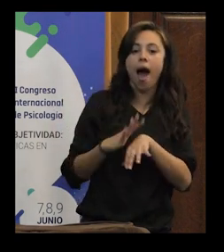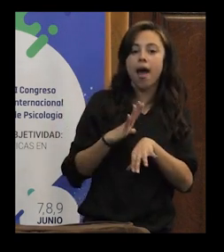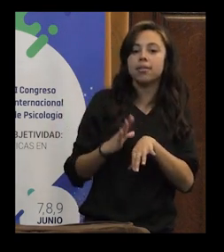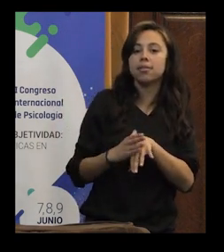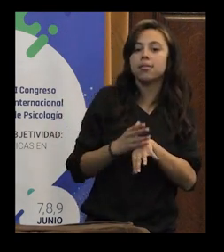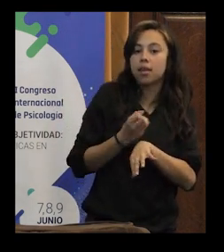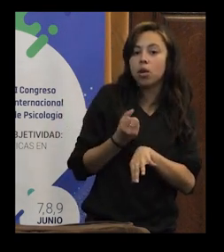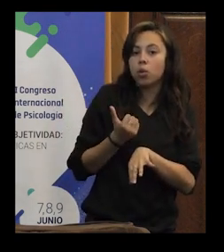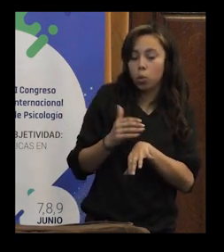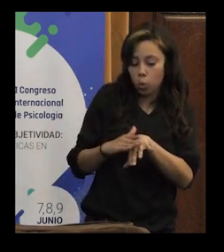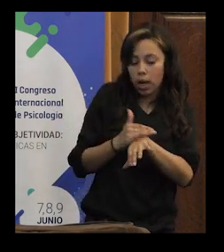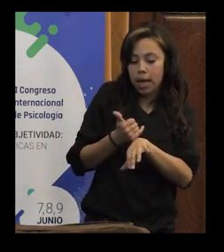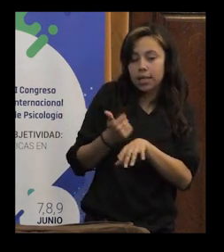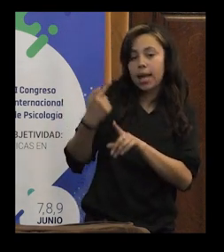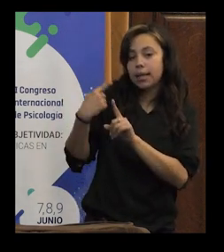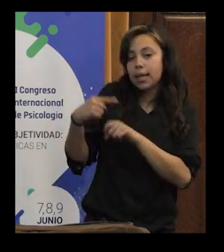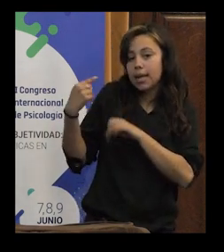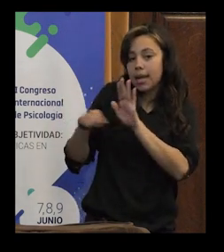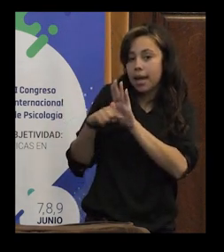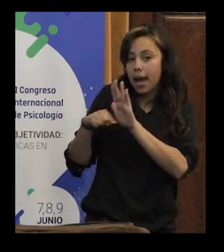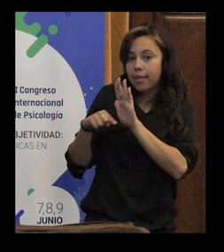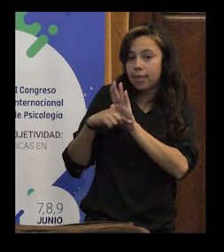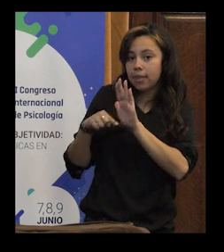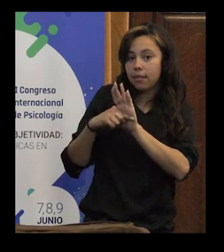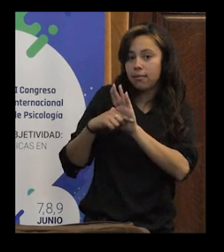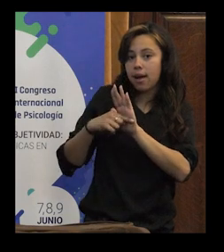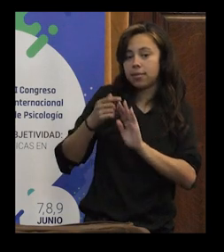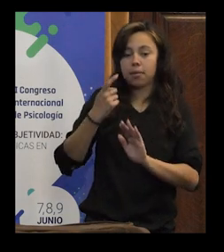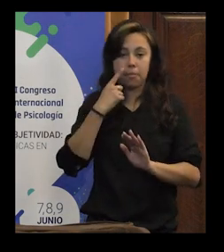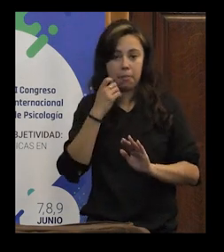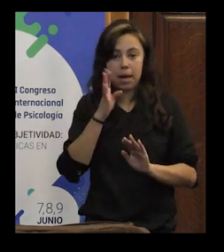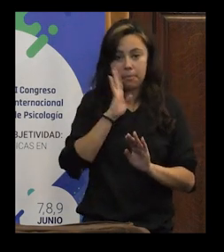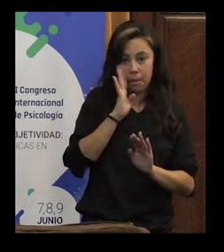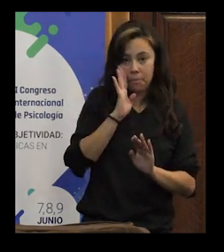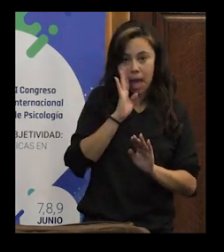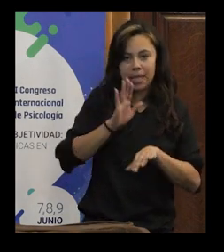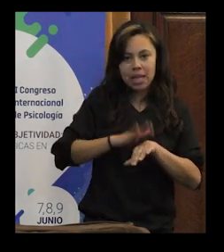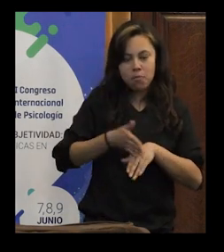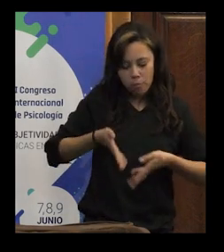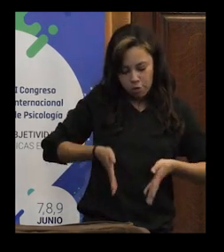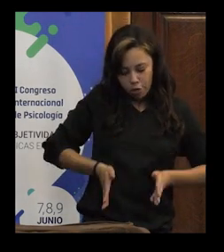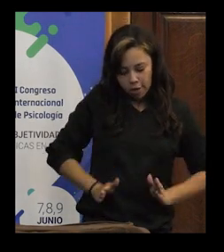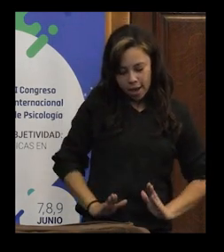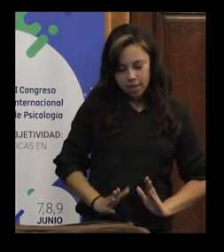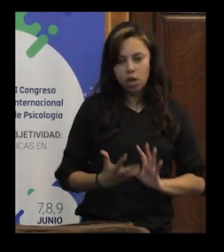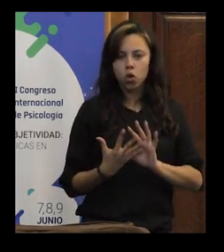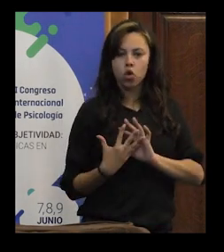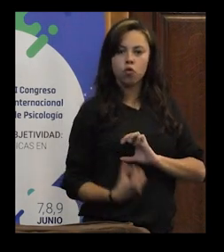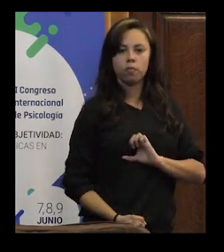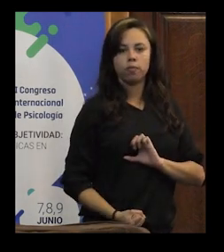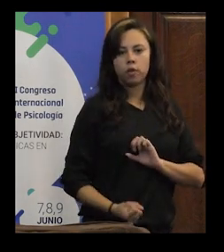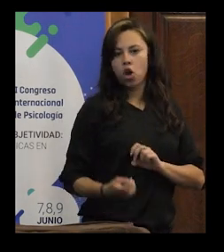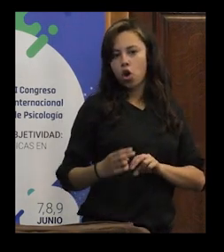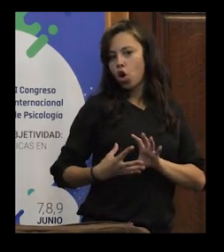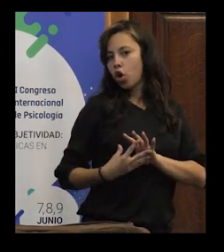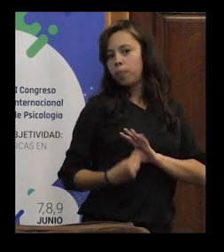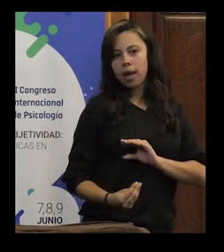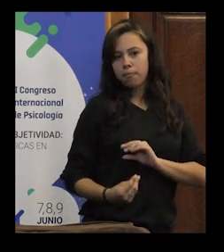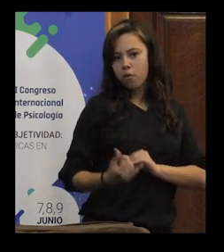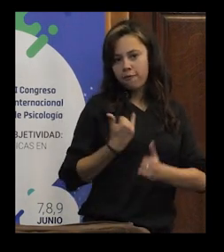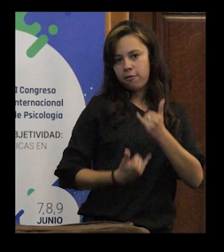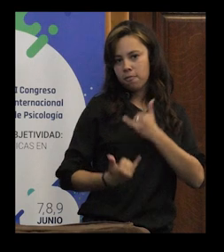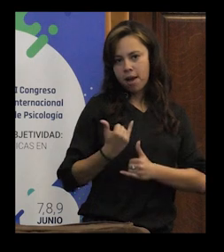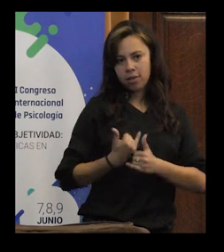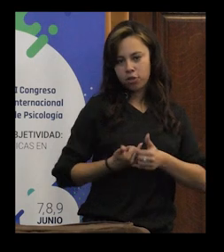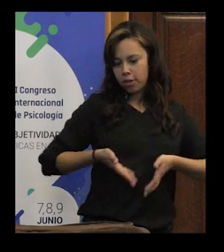para el futuro de nuestra especie. Y ustedes saben o no saben, mas deberían saber, que toda vez